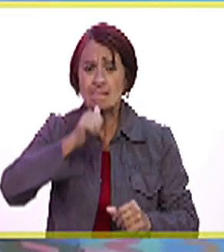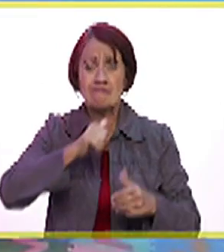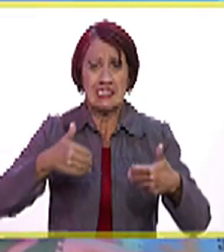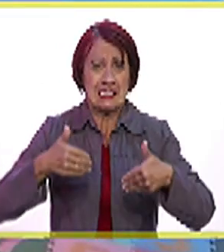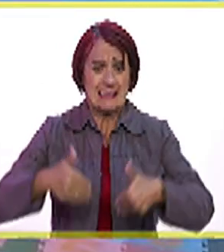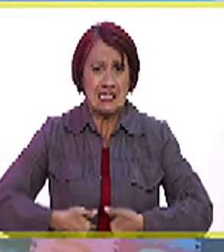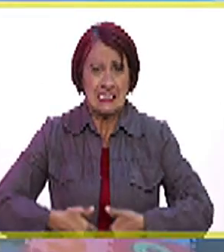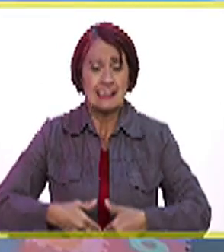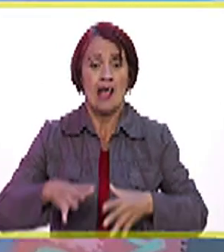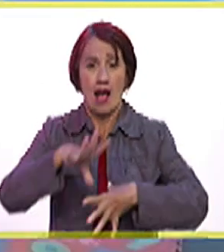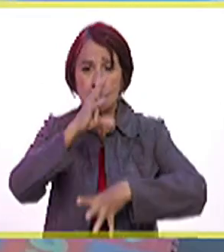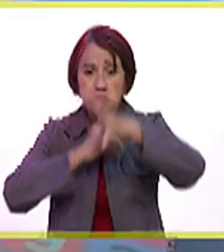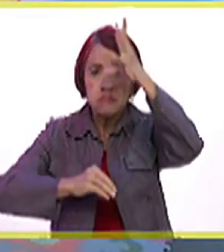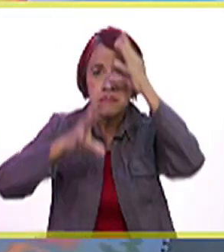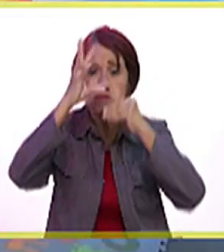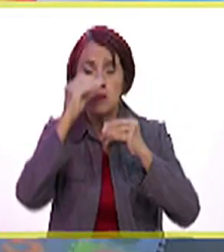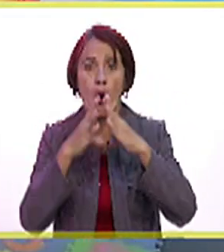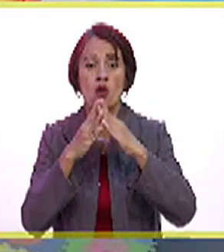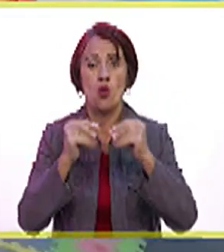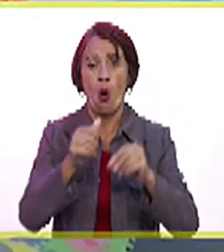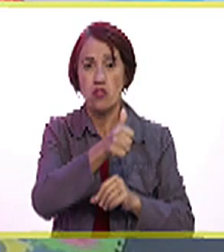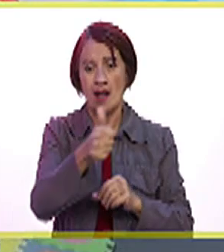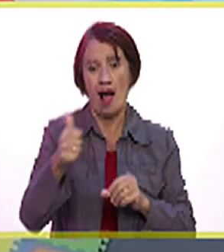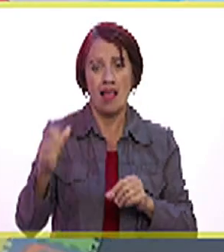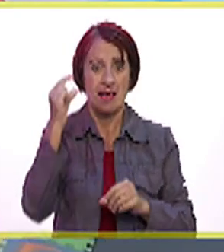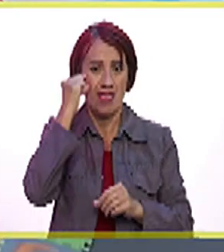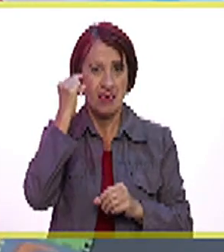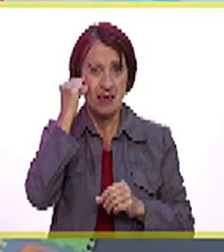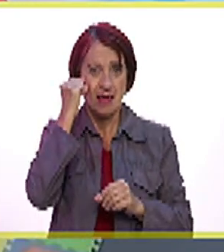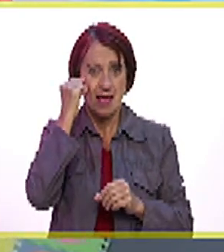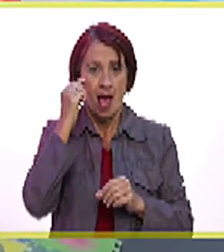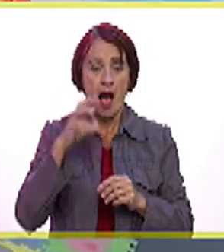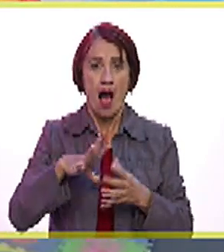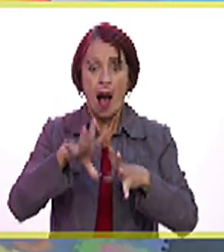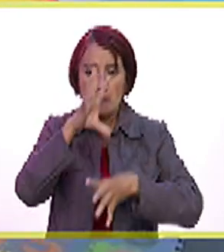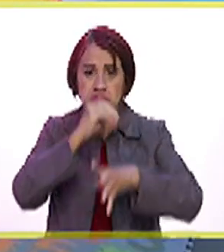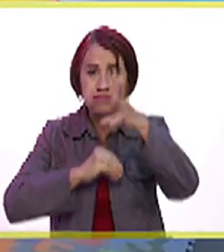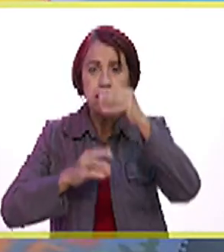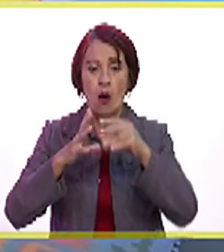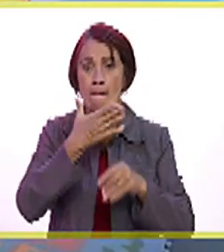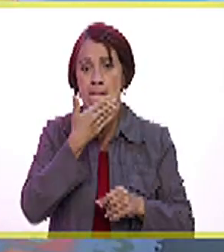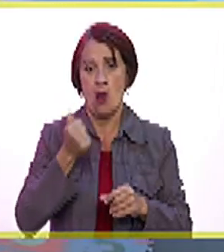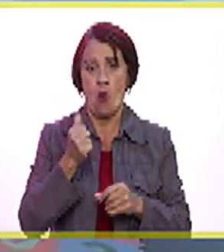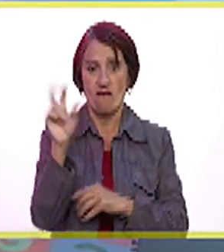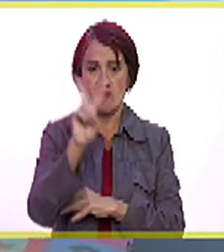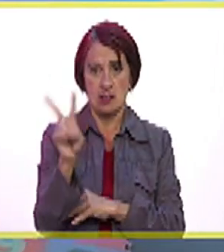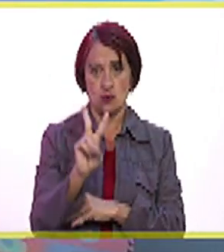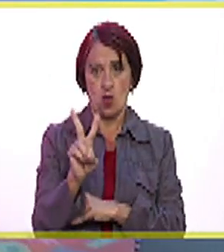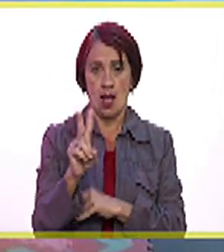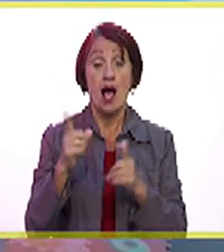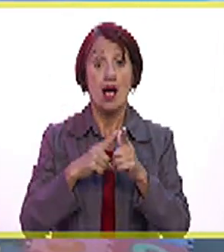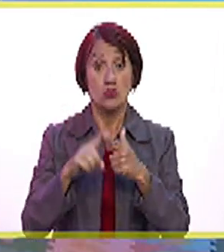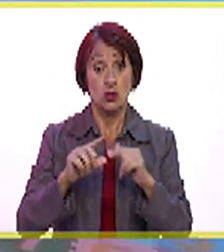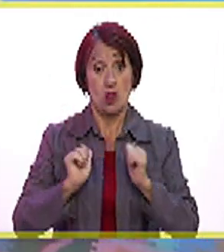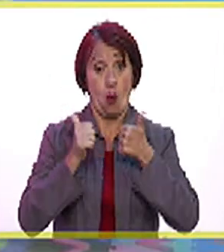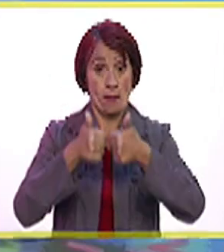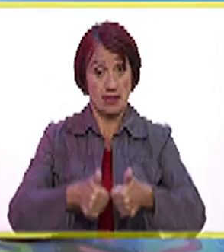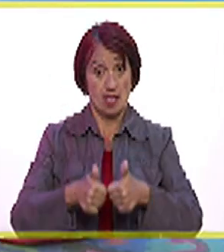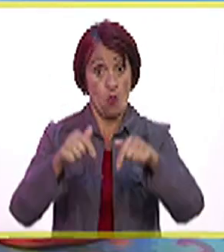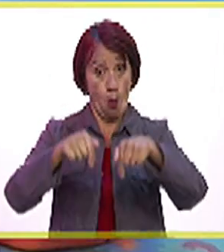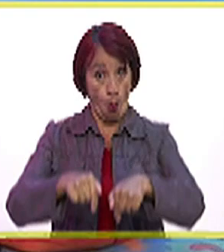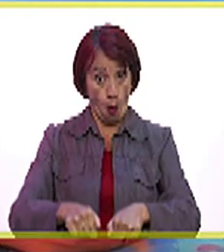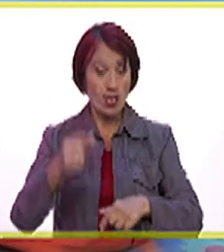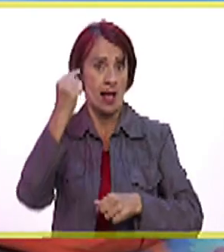forma y sobre todo que cada día construye un mejor país. De esta manera damos inicio en